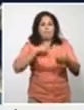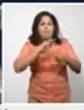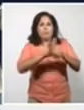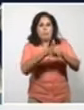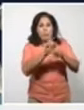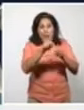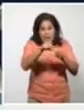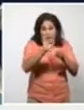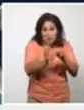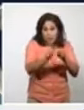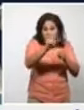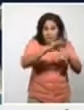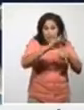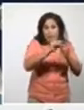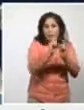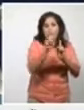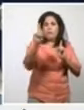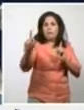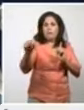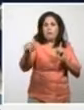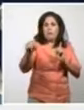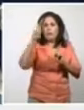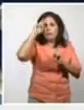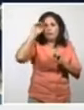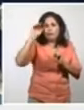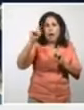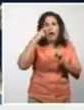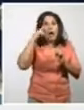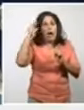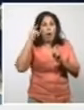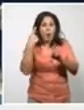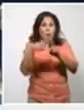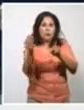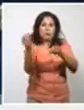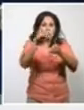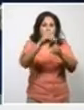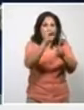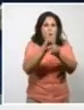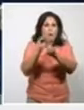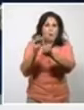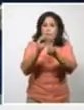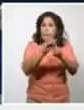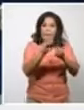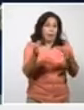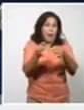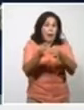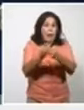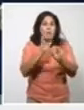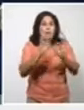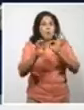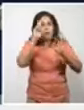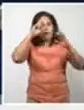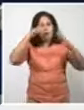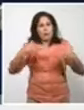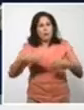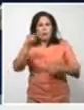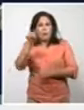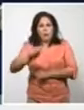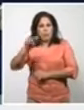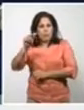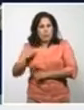aislarla, tratarla, evitar que contagie a otras personas y sobre todo cuidarle la salud para que se